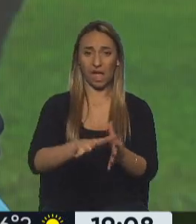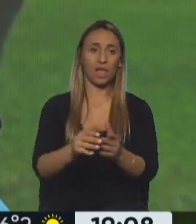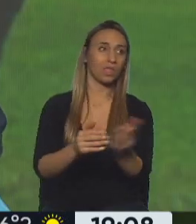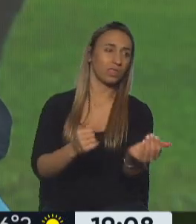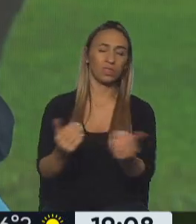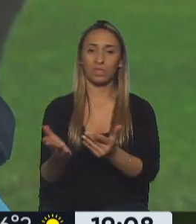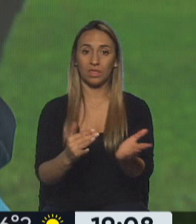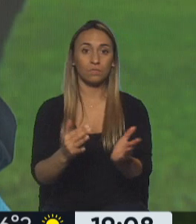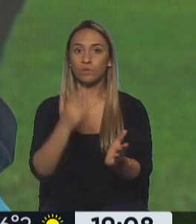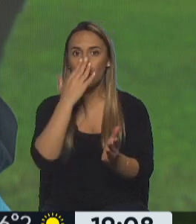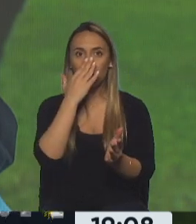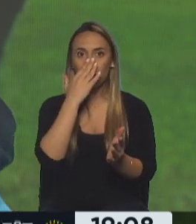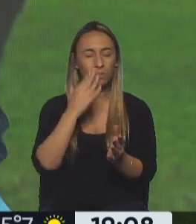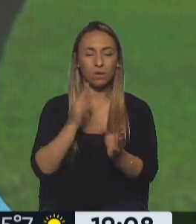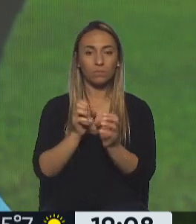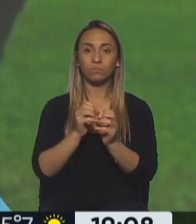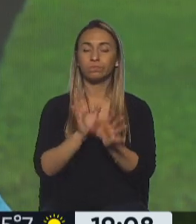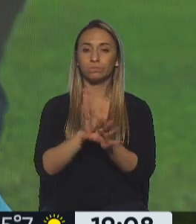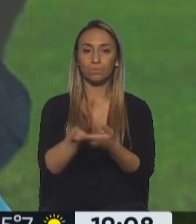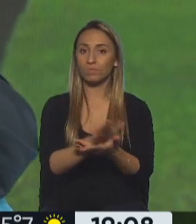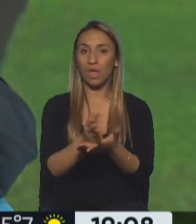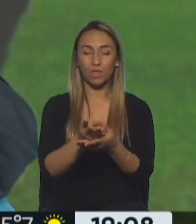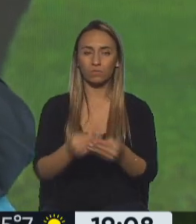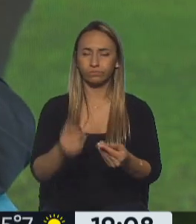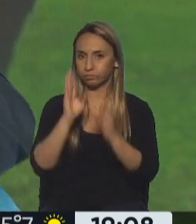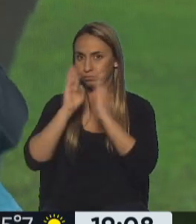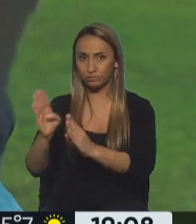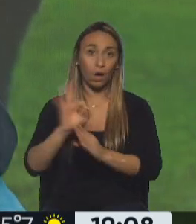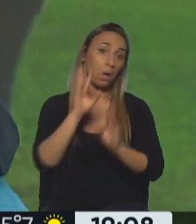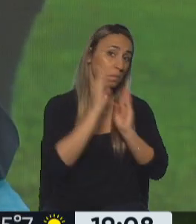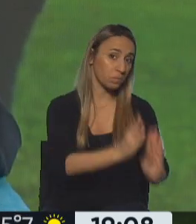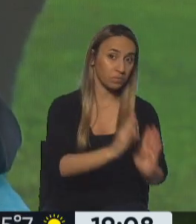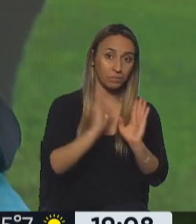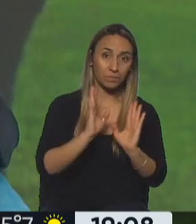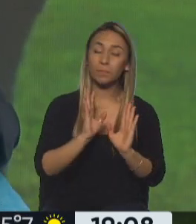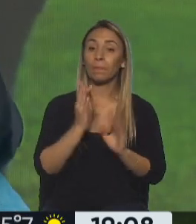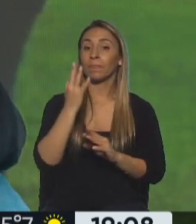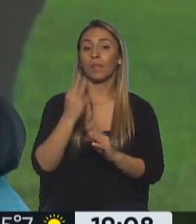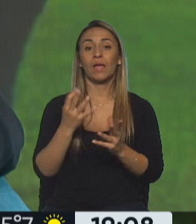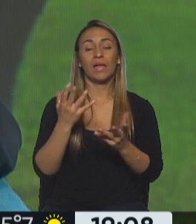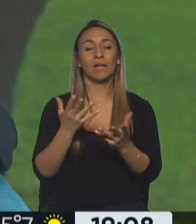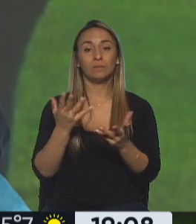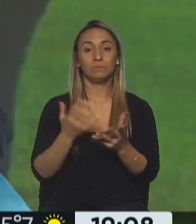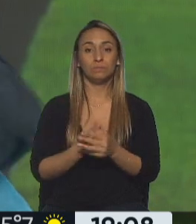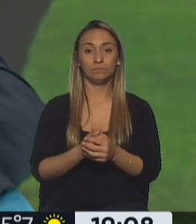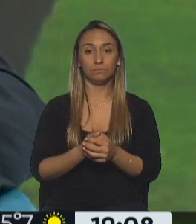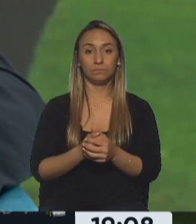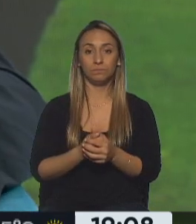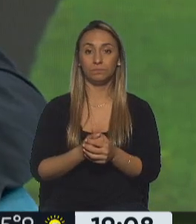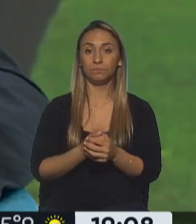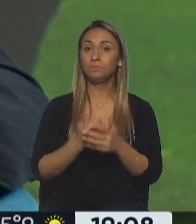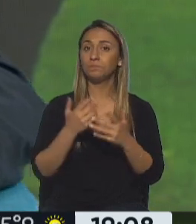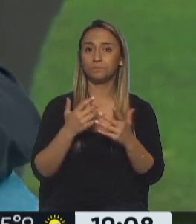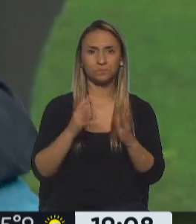sacaron el 92% de los votos, una mayoría aplastante. Claro. ¿Qué es lo que se puede analizar? Que más allá